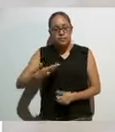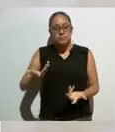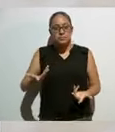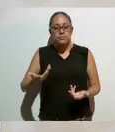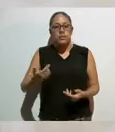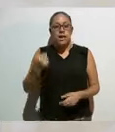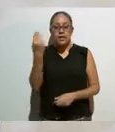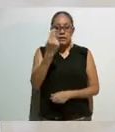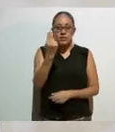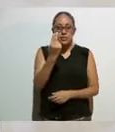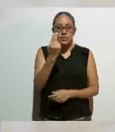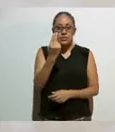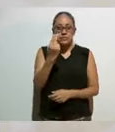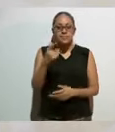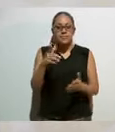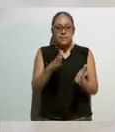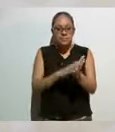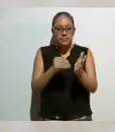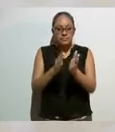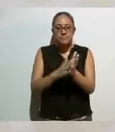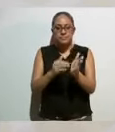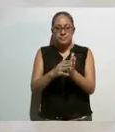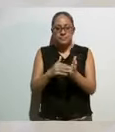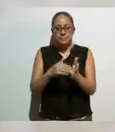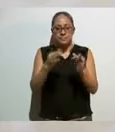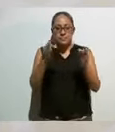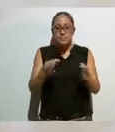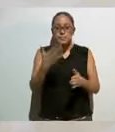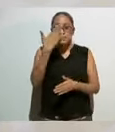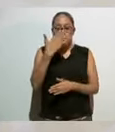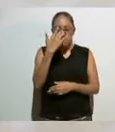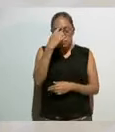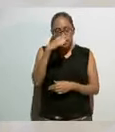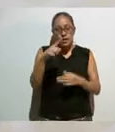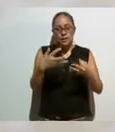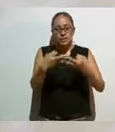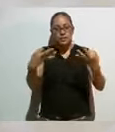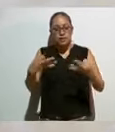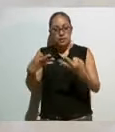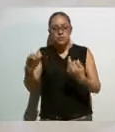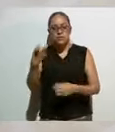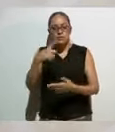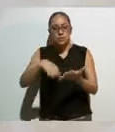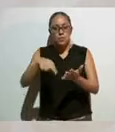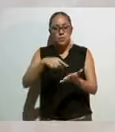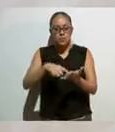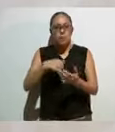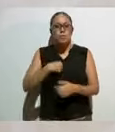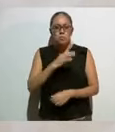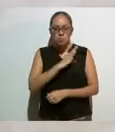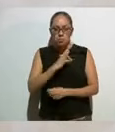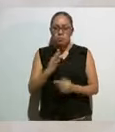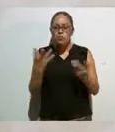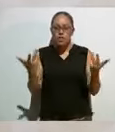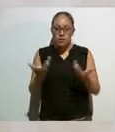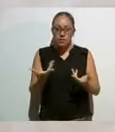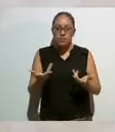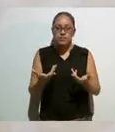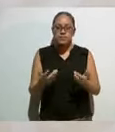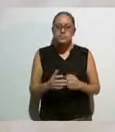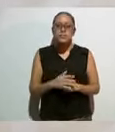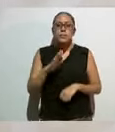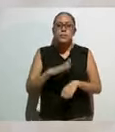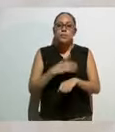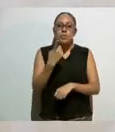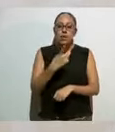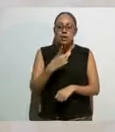regularizar los lotes de esta colonia y que podemos hacerlo porque el